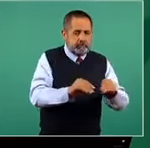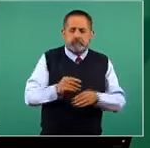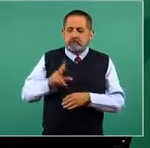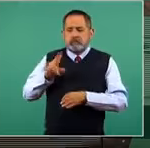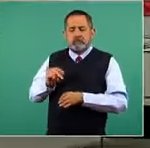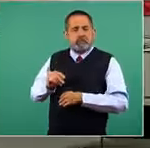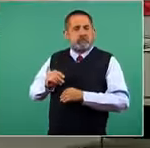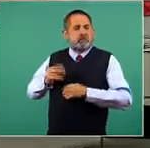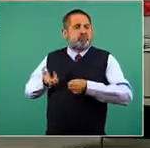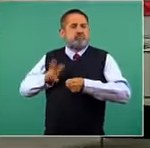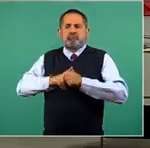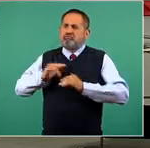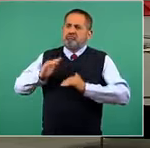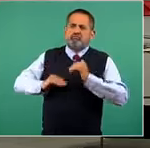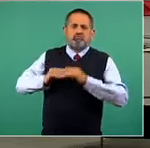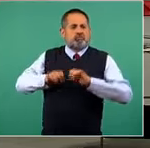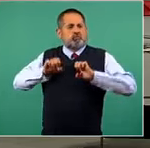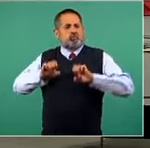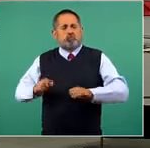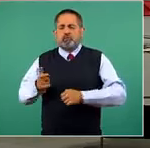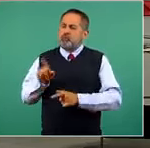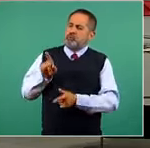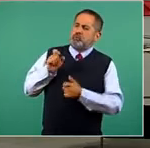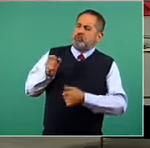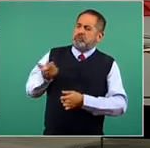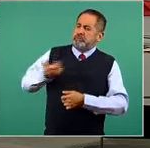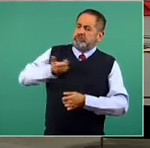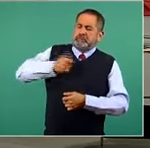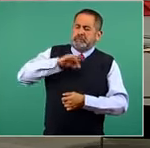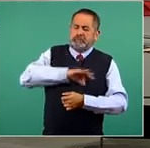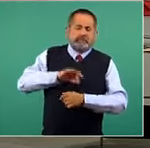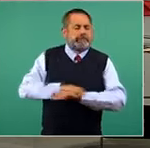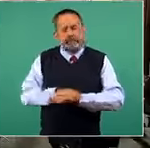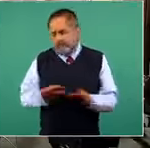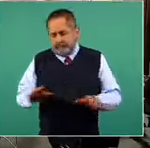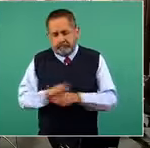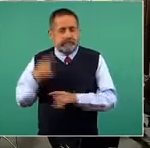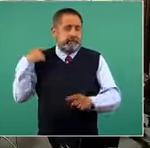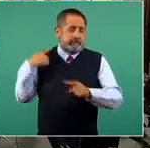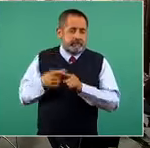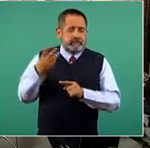motivó la construcción de hospitales en estos 3 sexenios de los que estoy hablando.